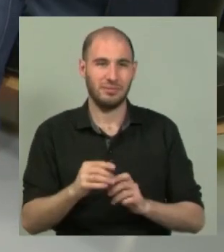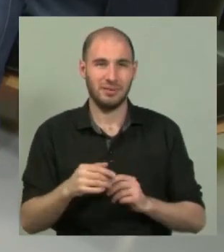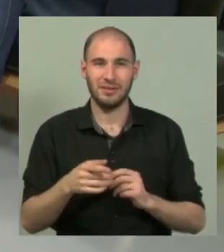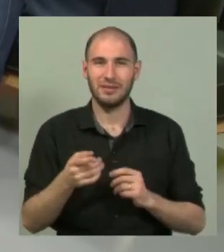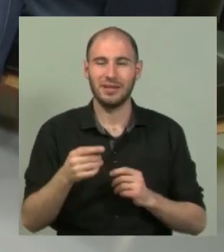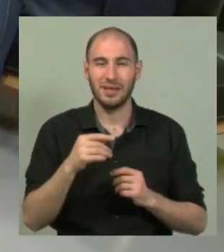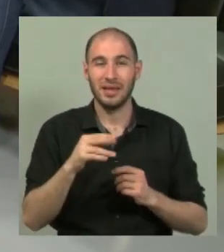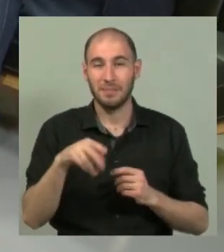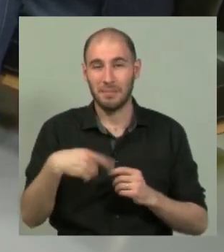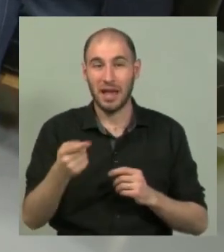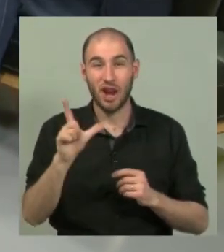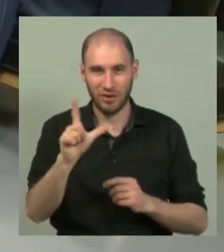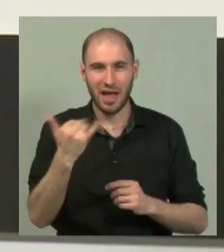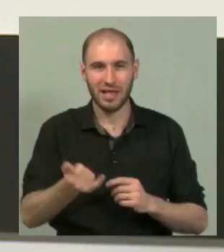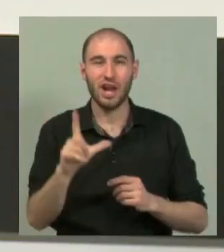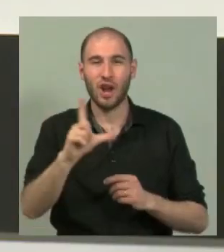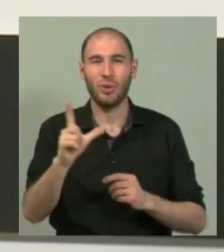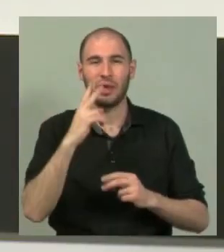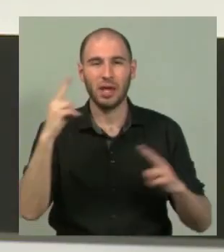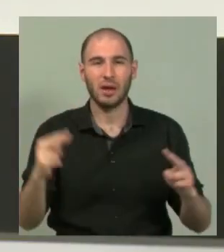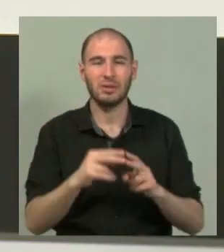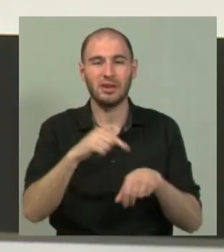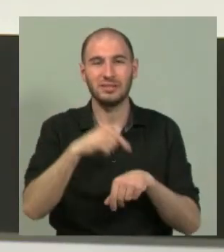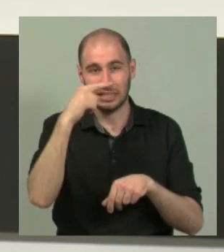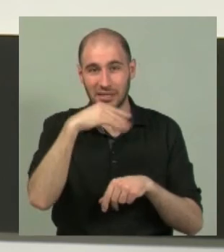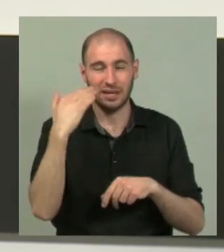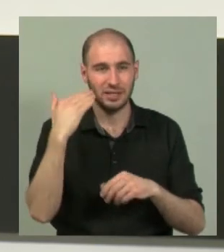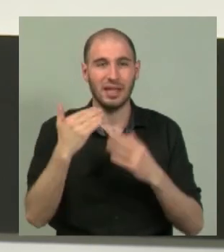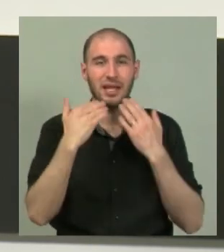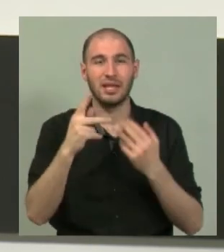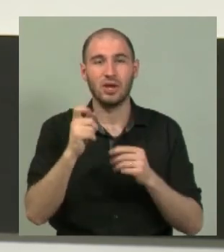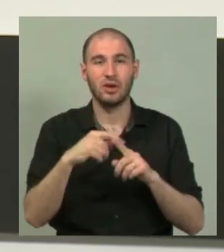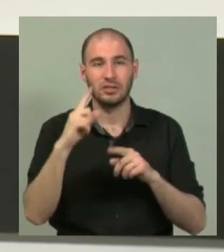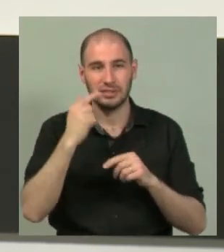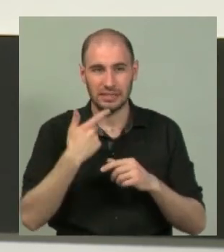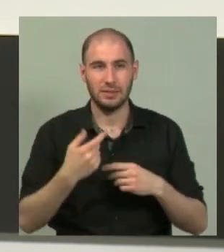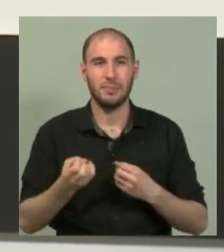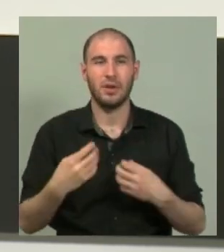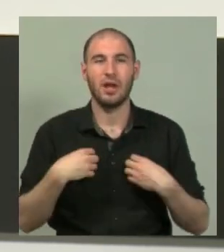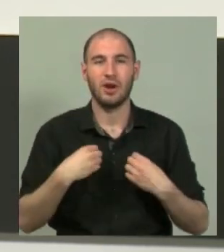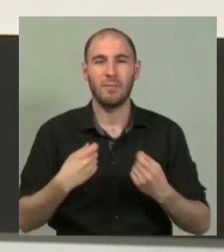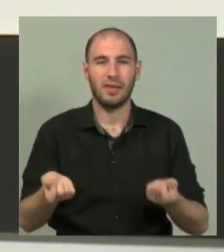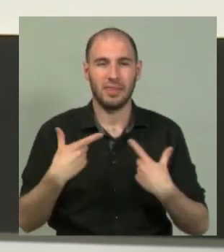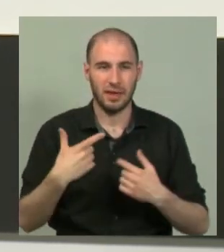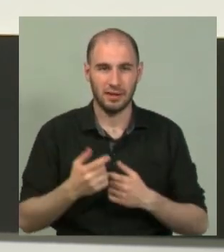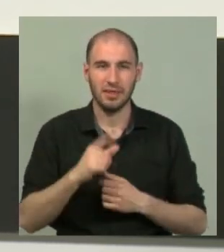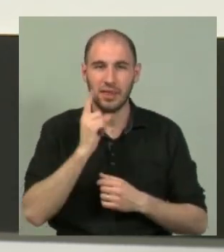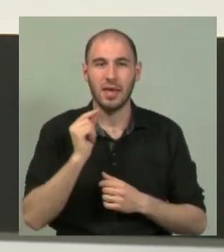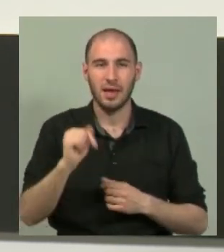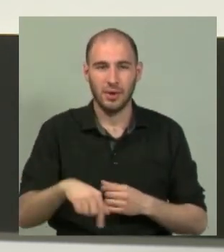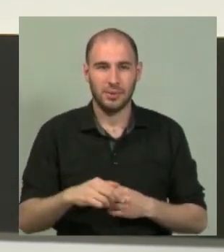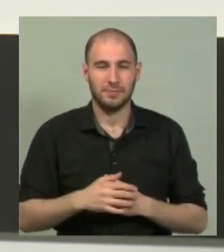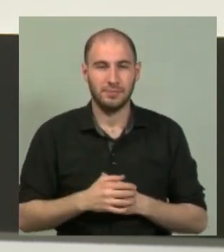hay pasado. mañana, hay lunes. Hay lunes. El lunes nos reencontramos a las 19 horas. Agradezco a Coxis por haberme dado la ropa en el día de